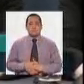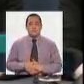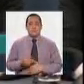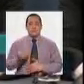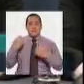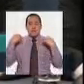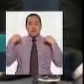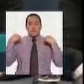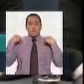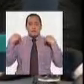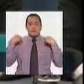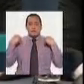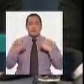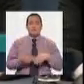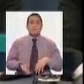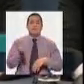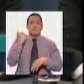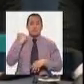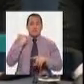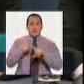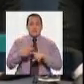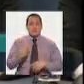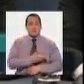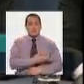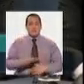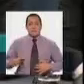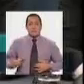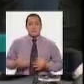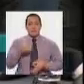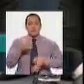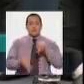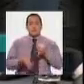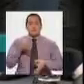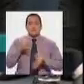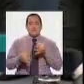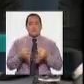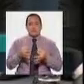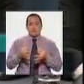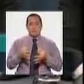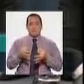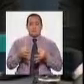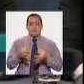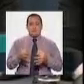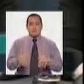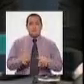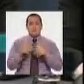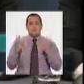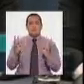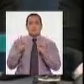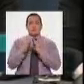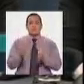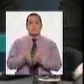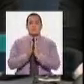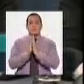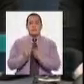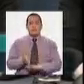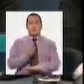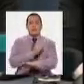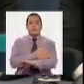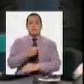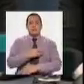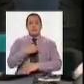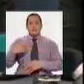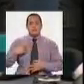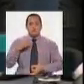el despacho del entonces presidente del Poder Judicial, una reunión solicitada por el entonces ministro